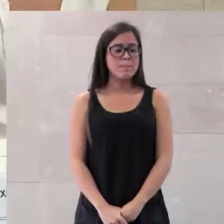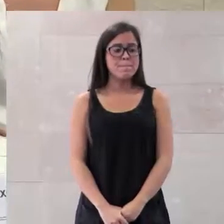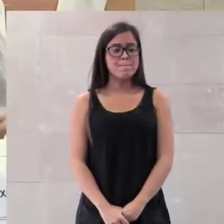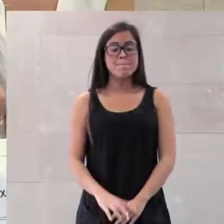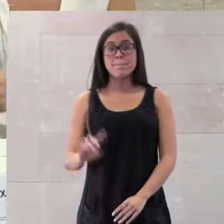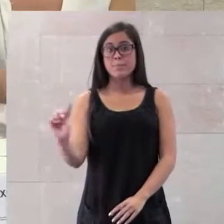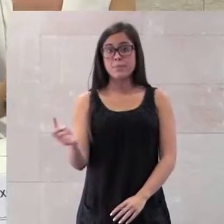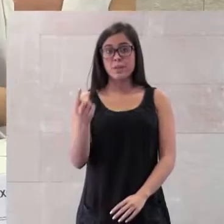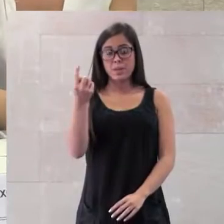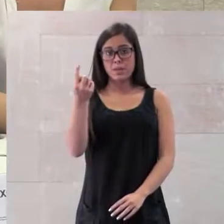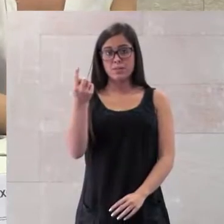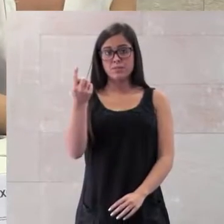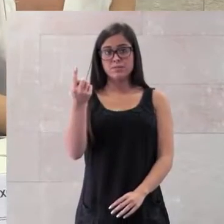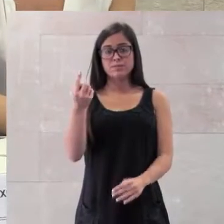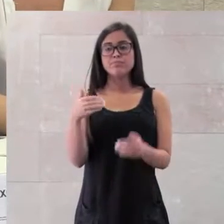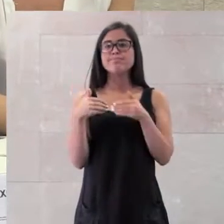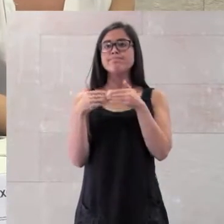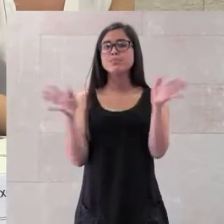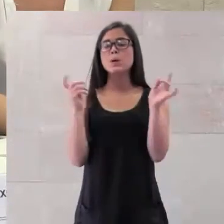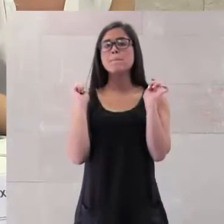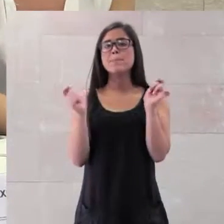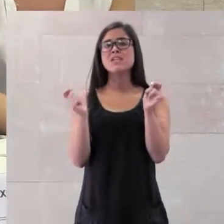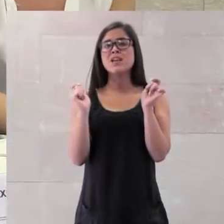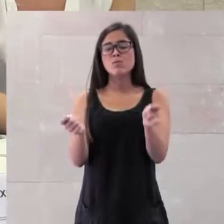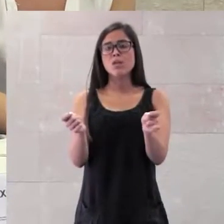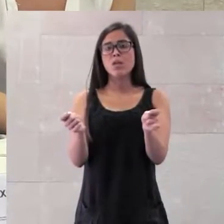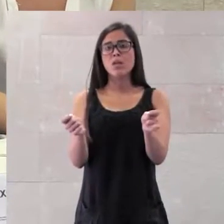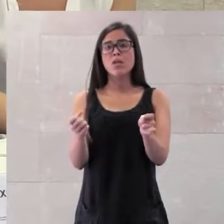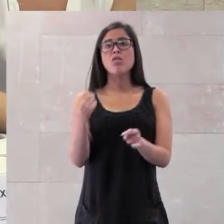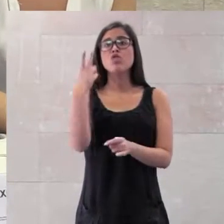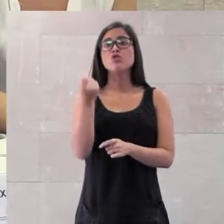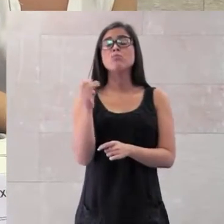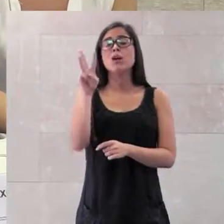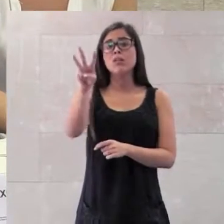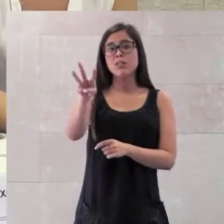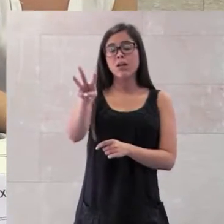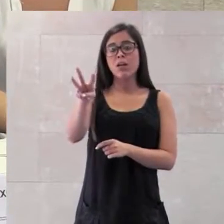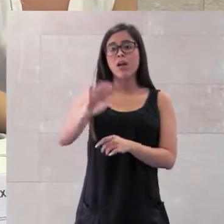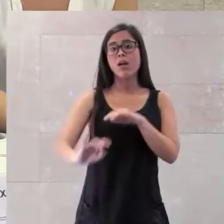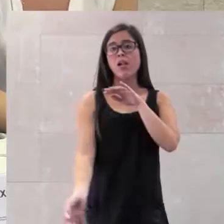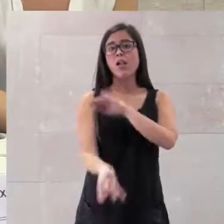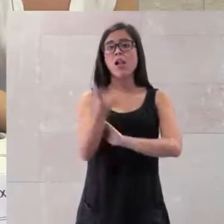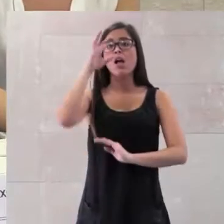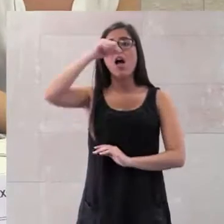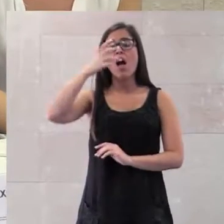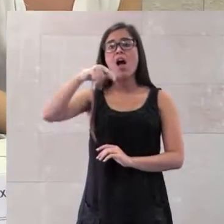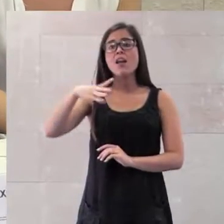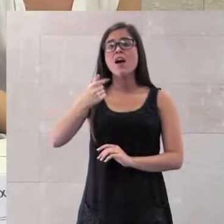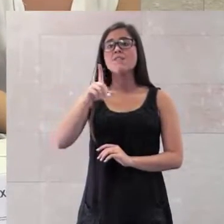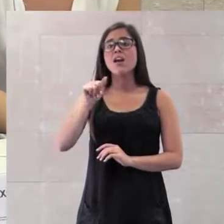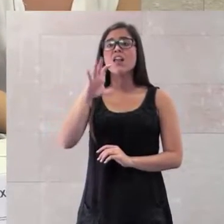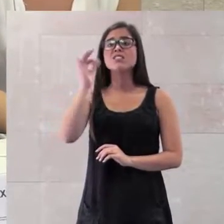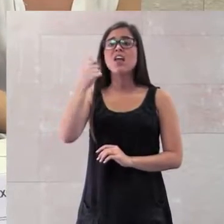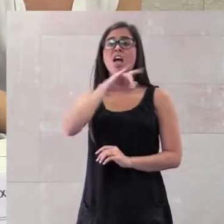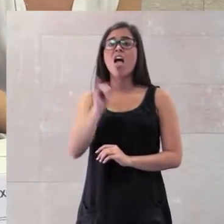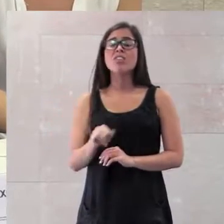La primera se abre en Basauri en el 2003, la impulsora es Anabel Sanz, ayer estuvo en Gasteiz, ¿no?